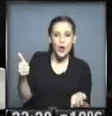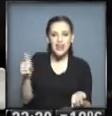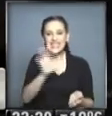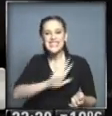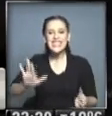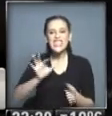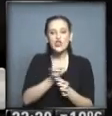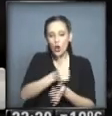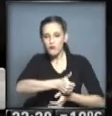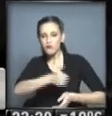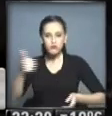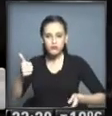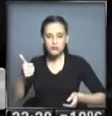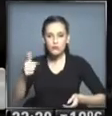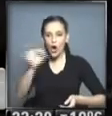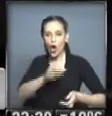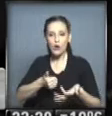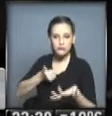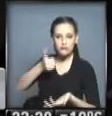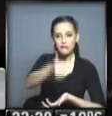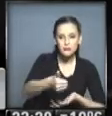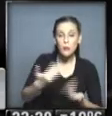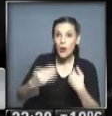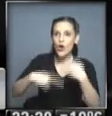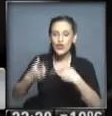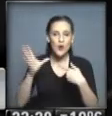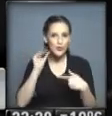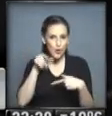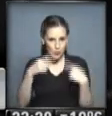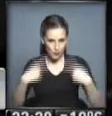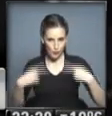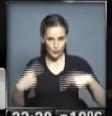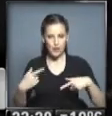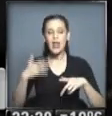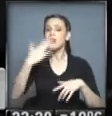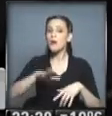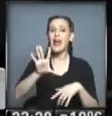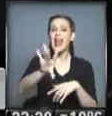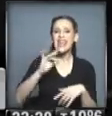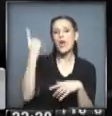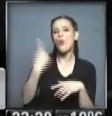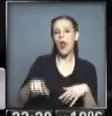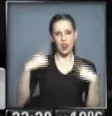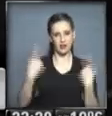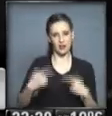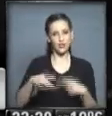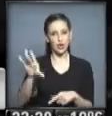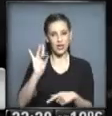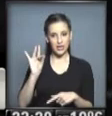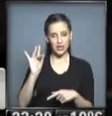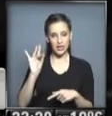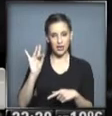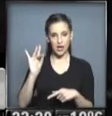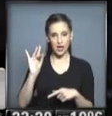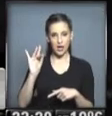por ejemplo. Y en otra más, vos vas eligiendo qué melodía y una vez que con la melodía